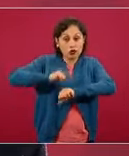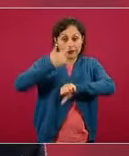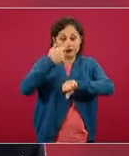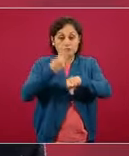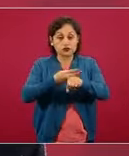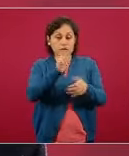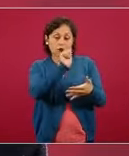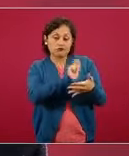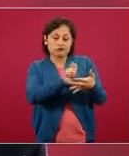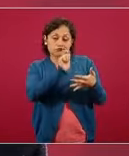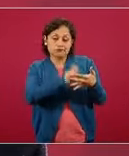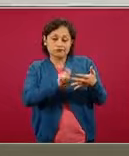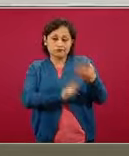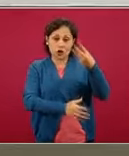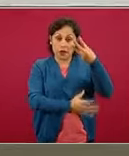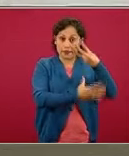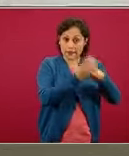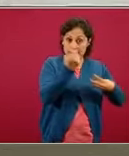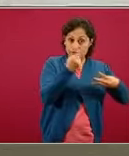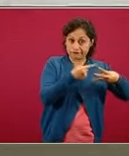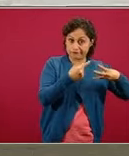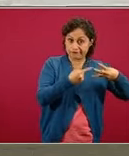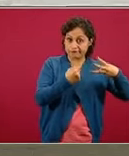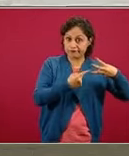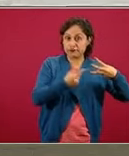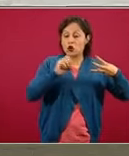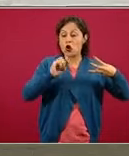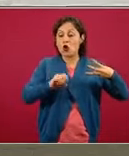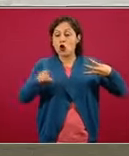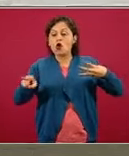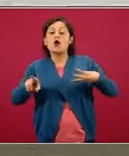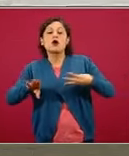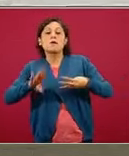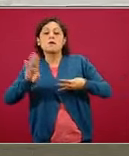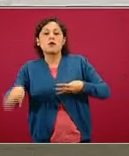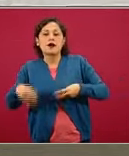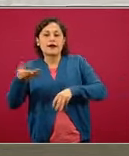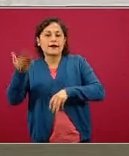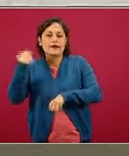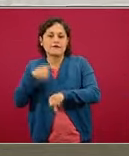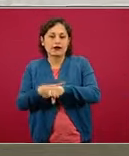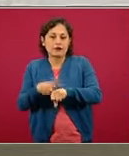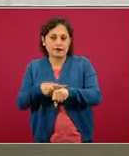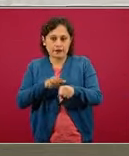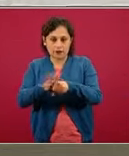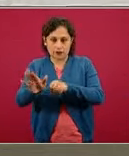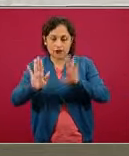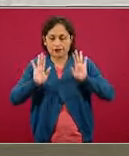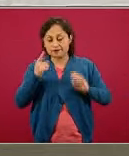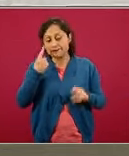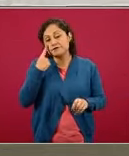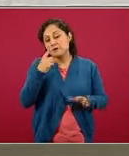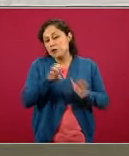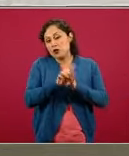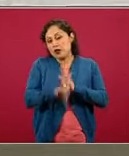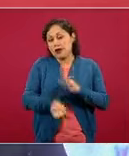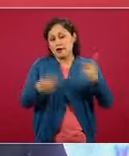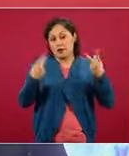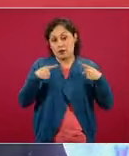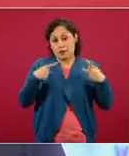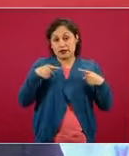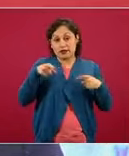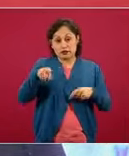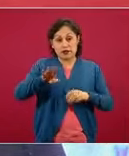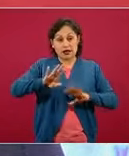causas que en su momento pueden haber contribuido o llevaron a la defunción de la persona. Si la persona en el sistema ya